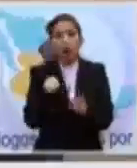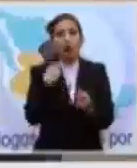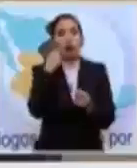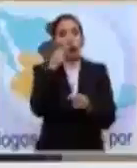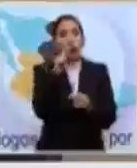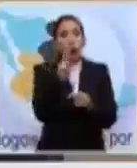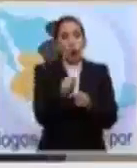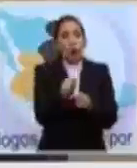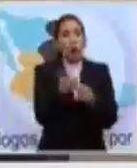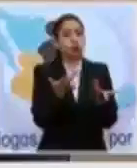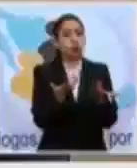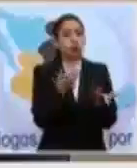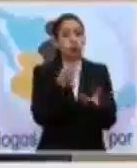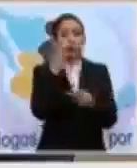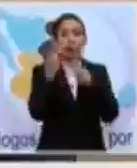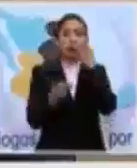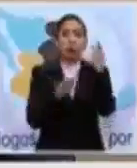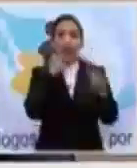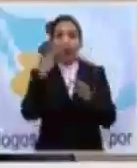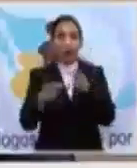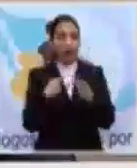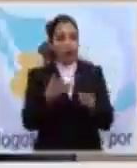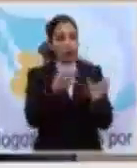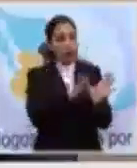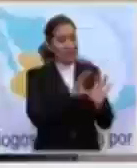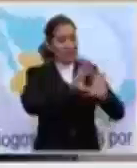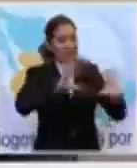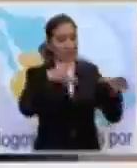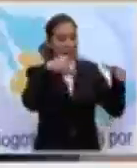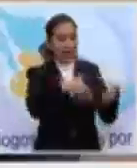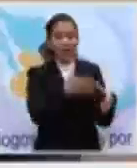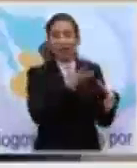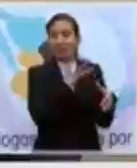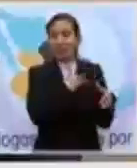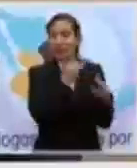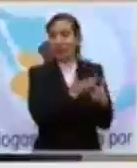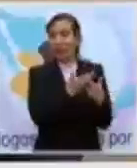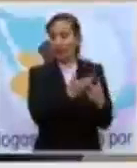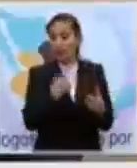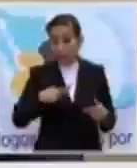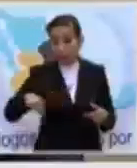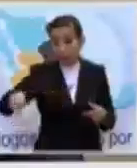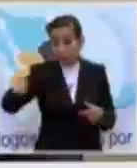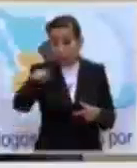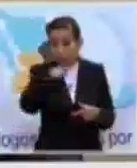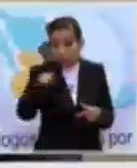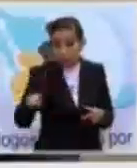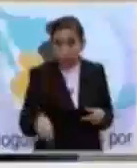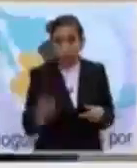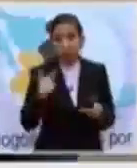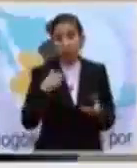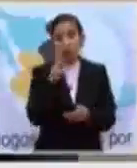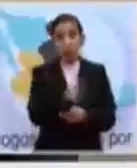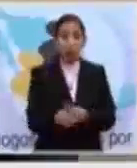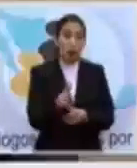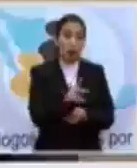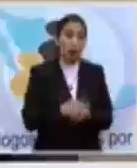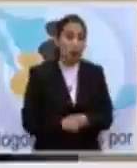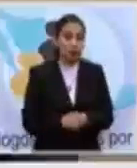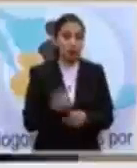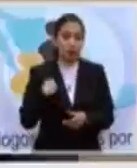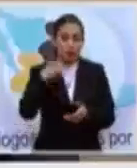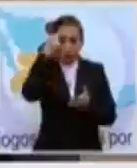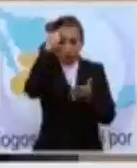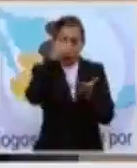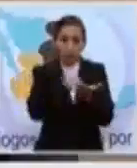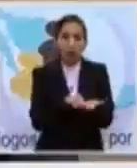un racionamiento a los paquetes, vía paquetes, de lo que un mexicano esperaría de la intervención pública. Esto me